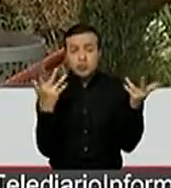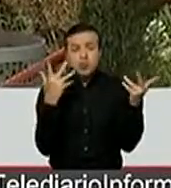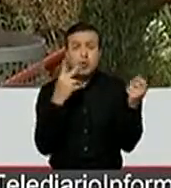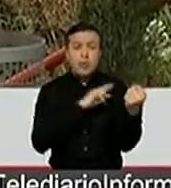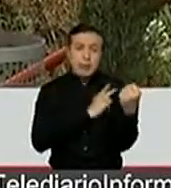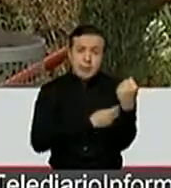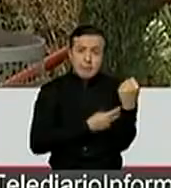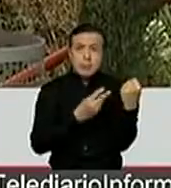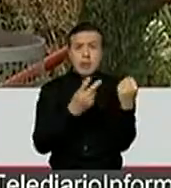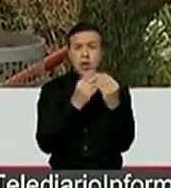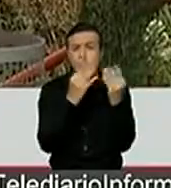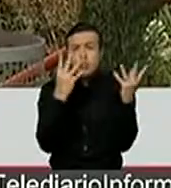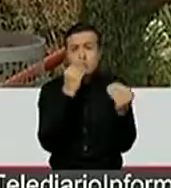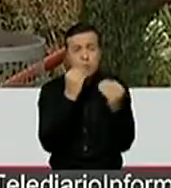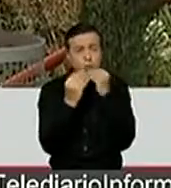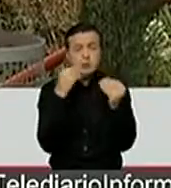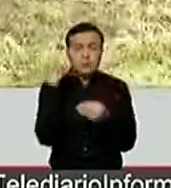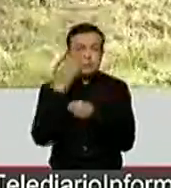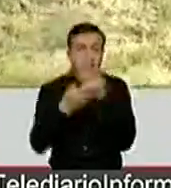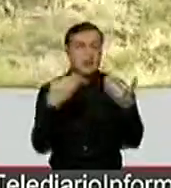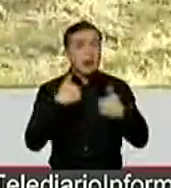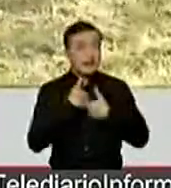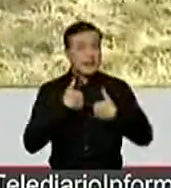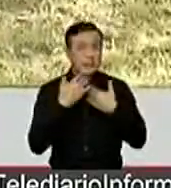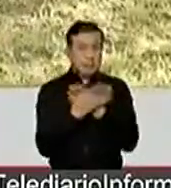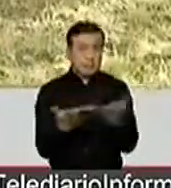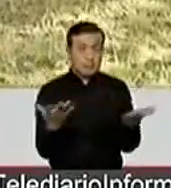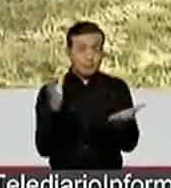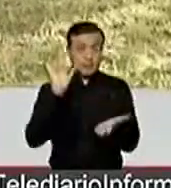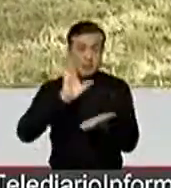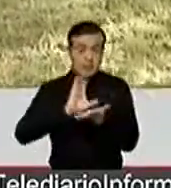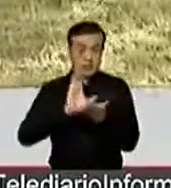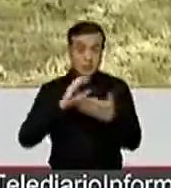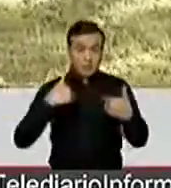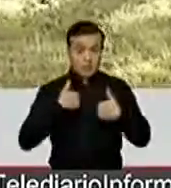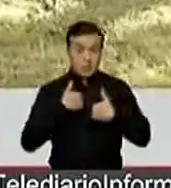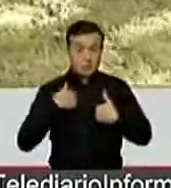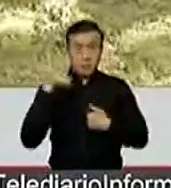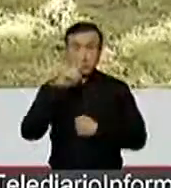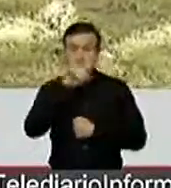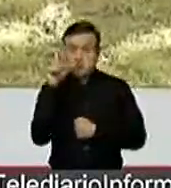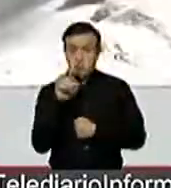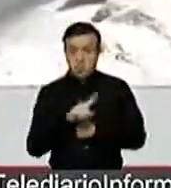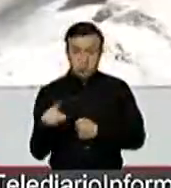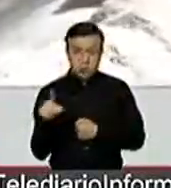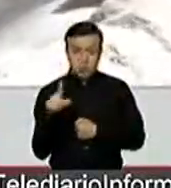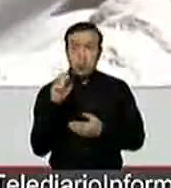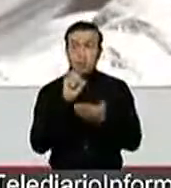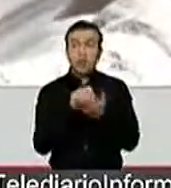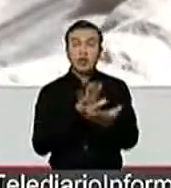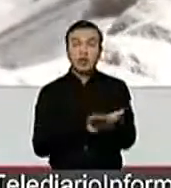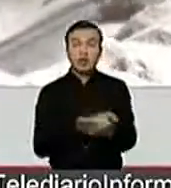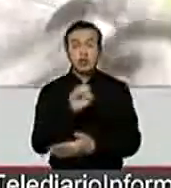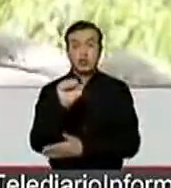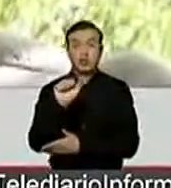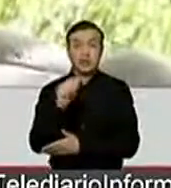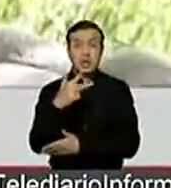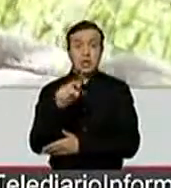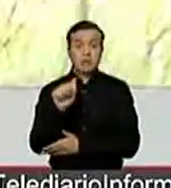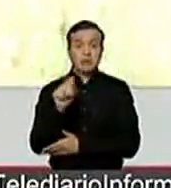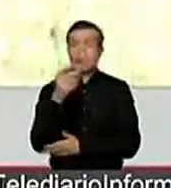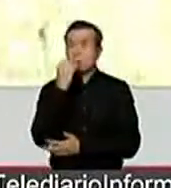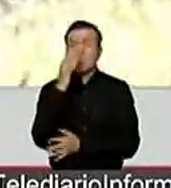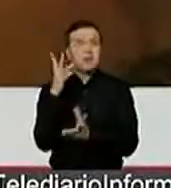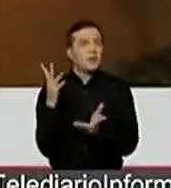proteínas, son parte de la dieta de los animales. El Centro de Paso de Fauna Silvestre Proyecto Sacha es otro de los sitios que está